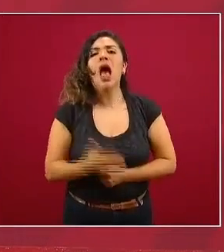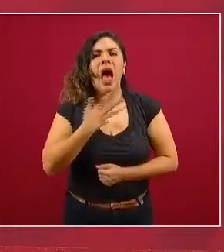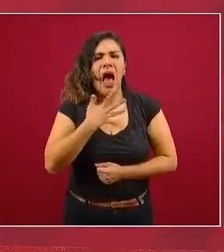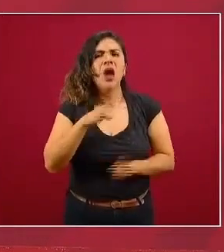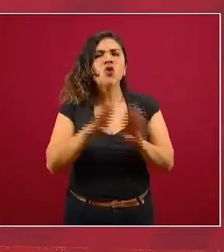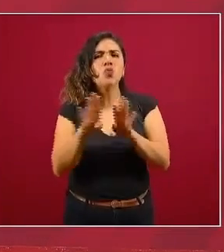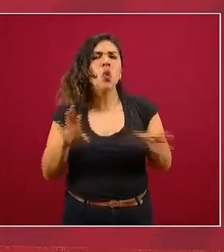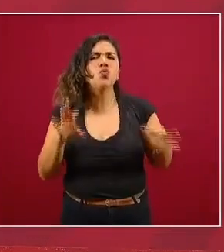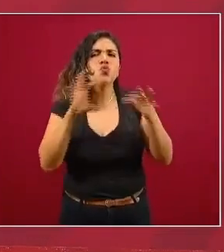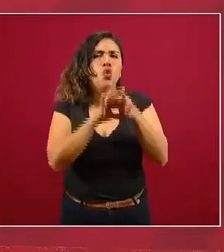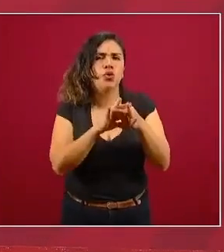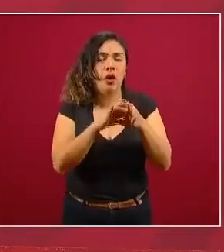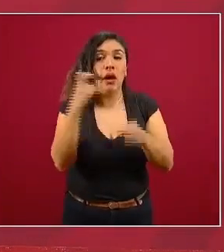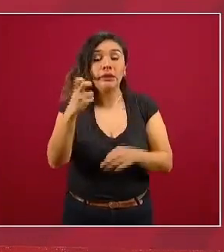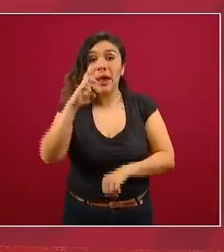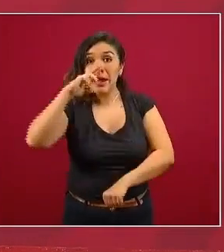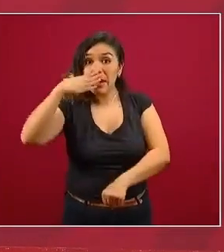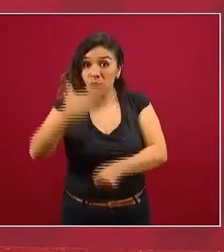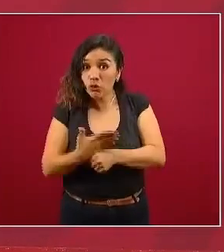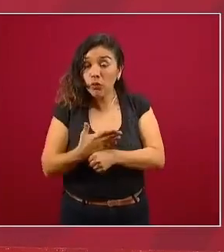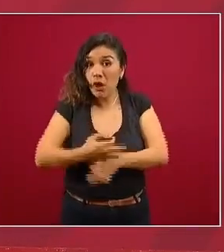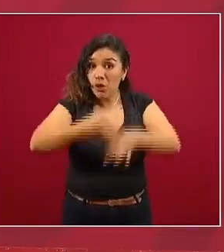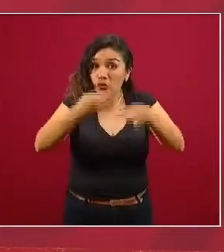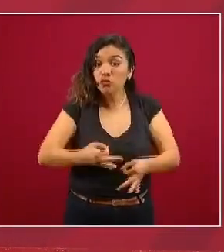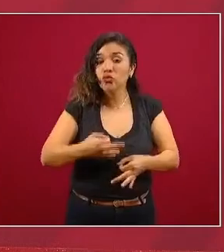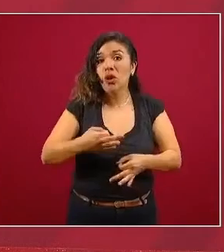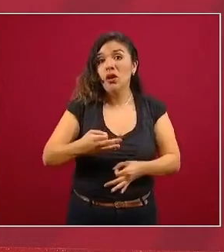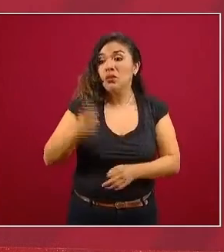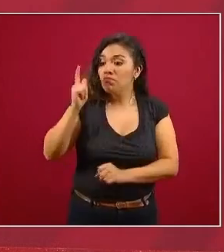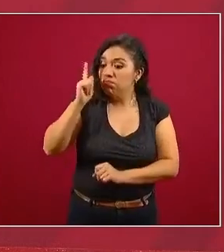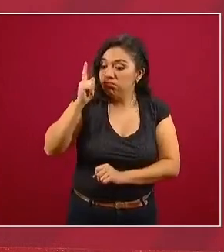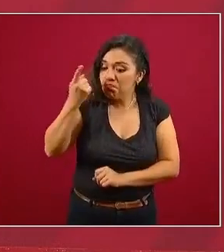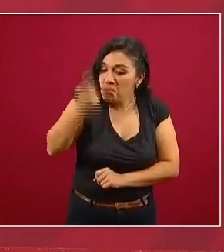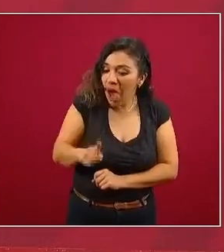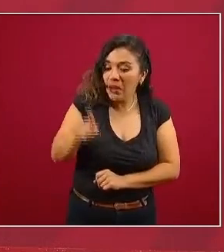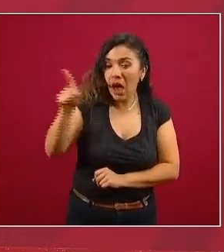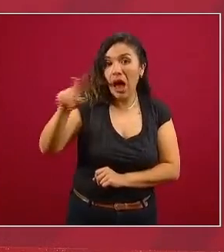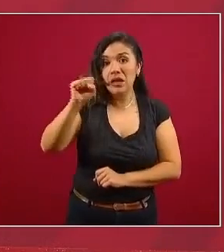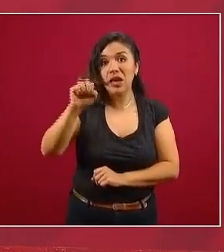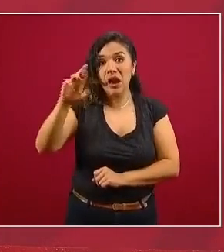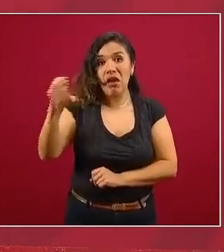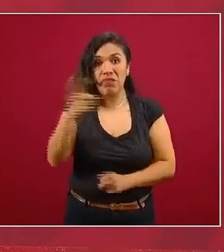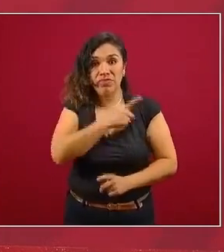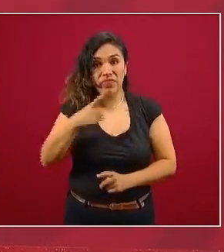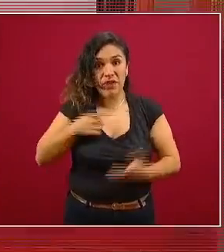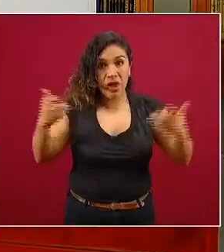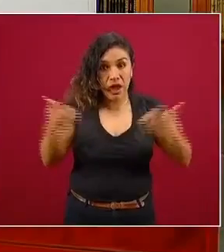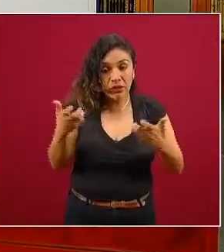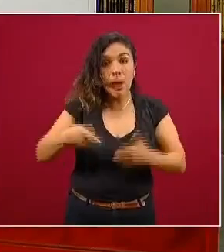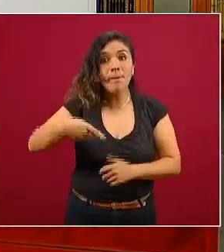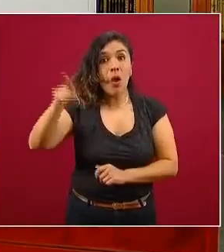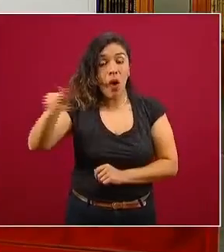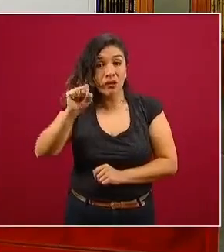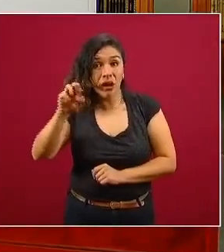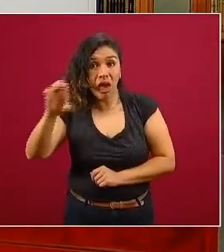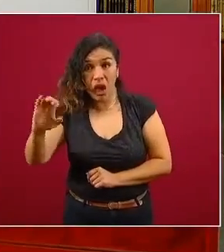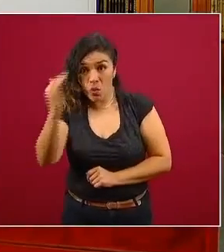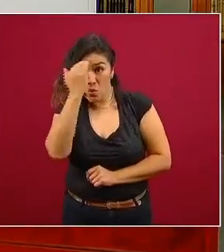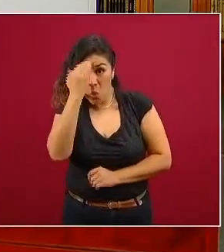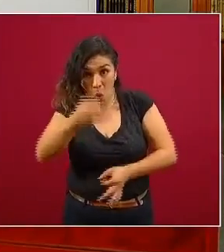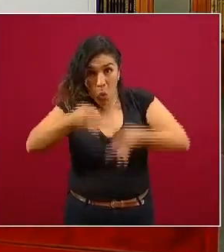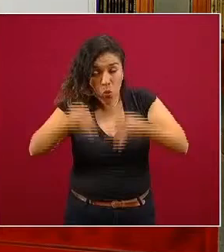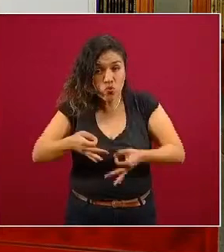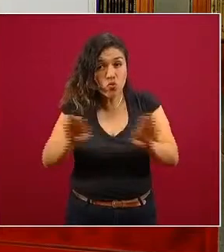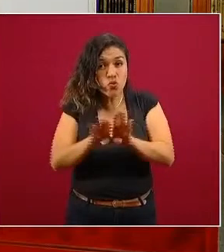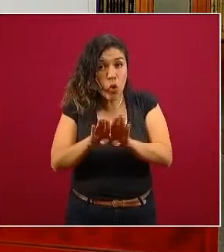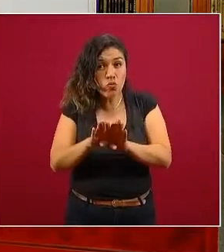de conexión, esta es una responsabilidad y una encomienda que se le ha hecho a Relaciones Exteriores, pero Relaciones Exteriores no tiene ni conocimientos